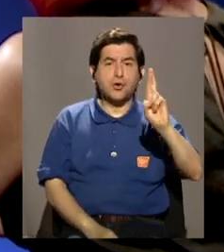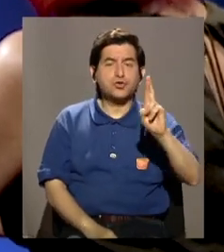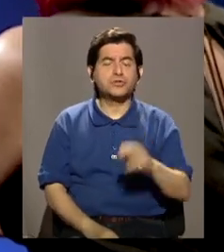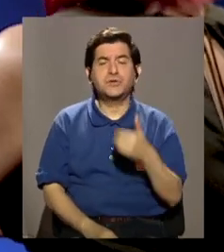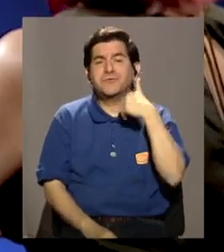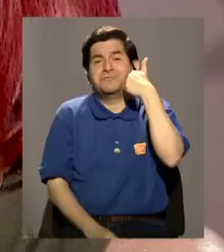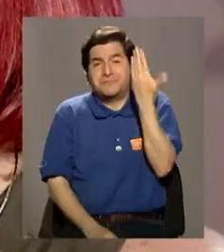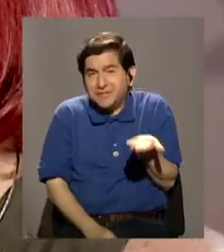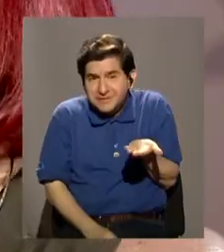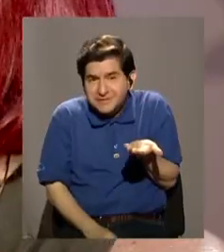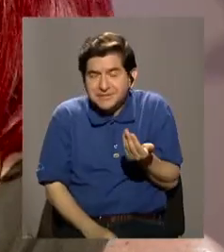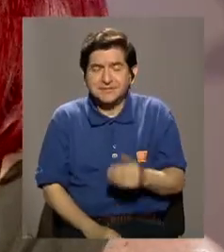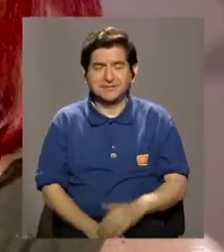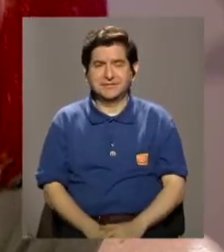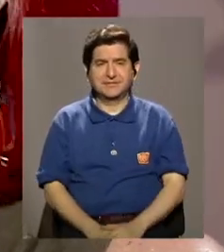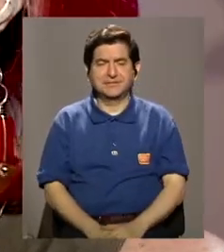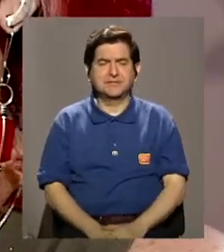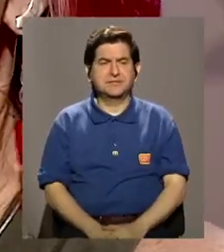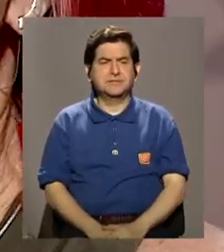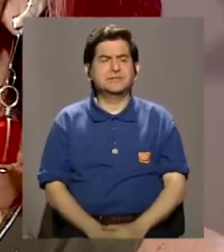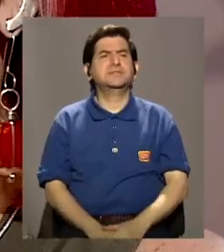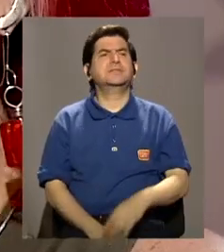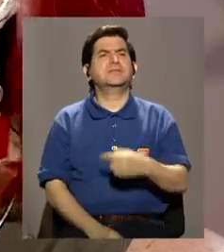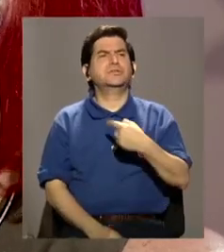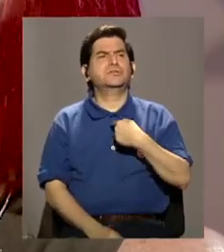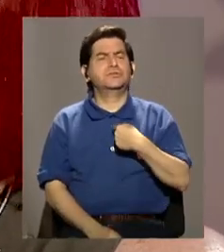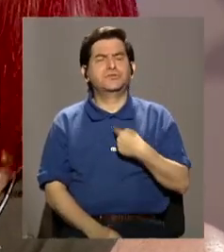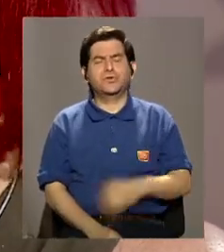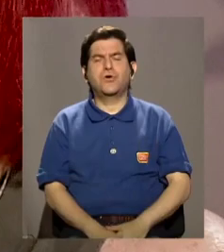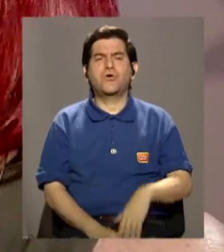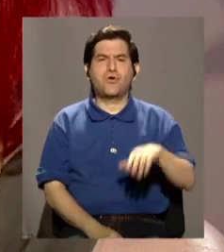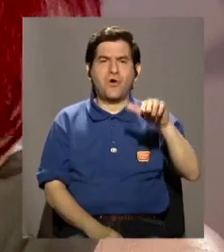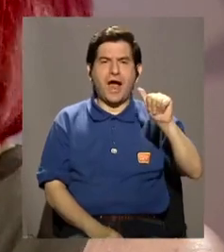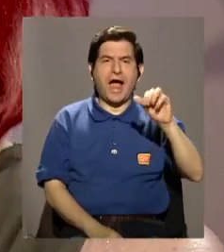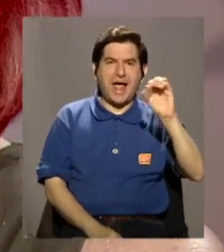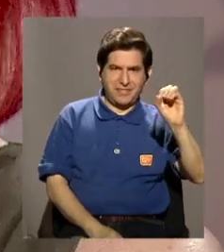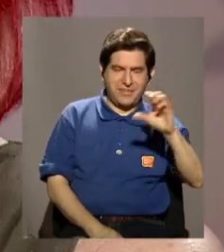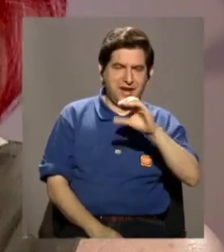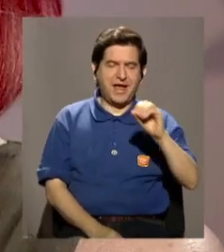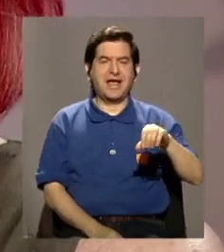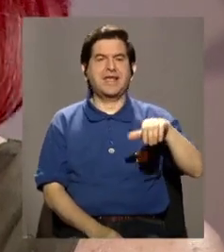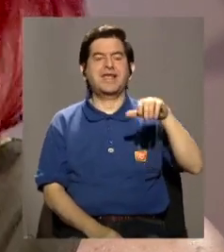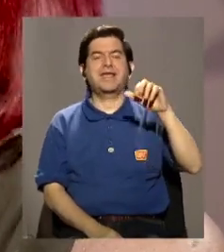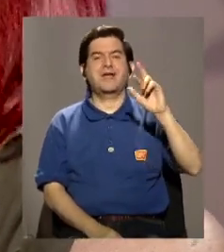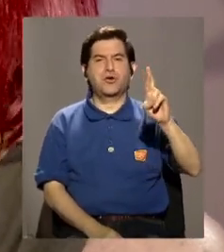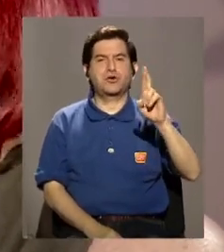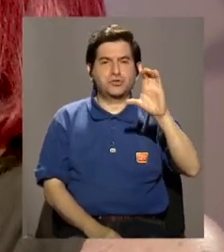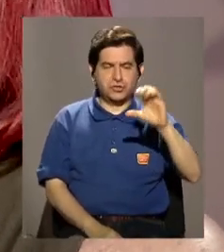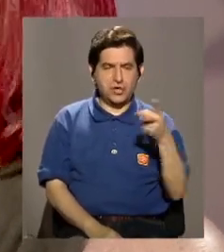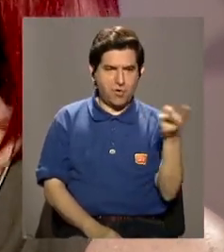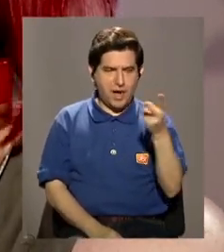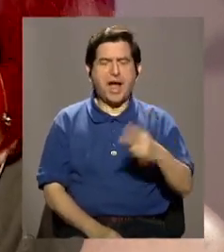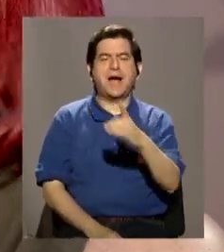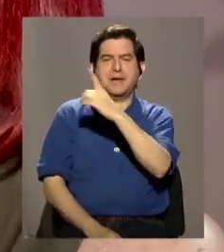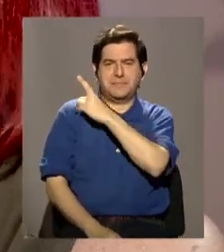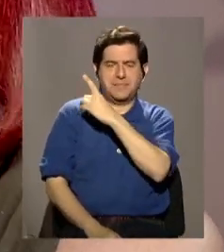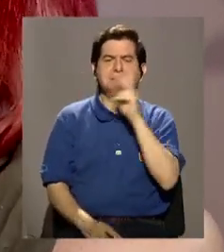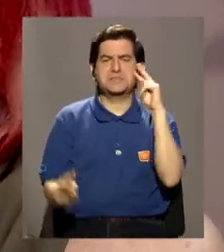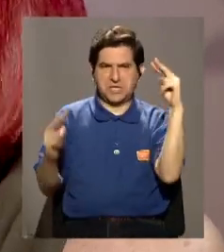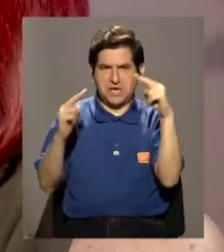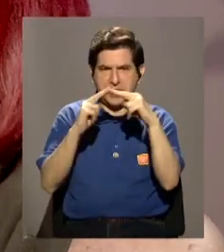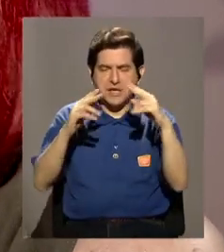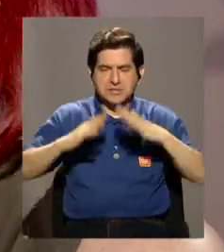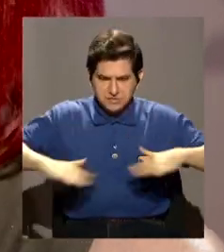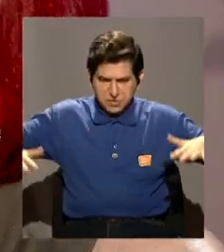para ella pero primero claro yo con andrea y rocío primero a las dos las ha dirigido y además las conozco en